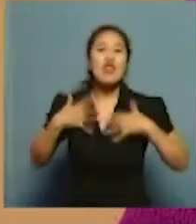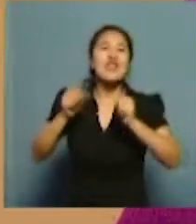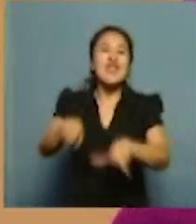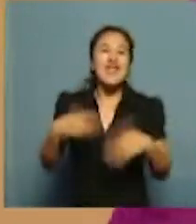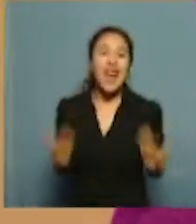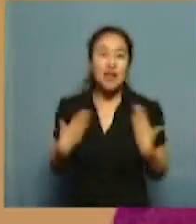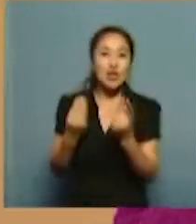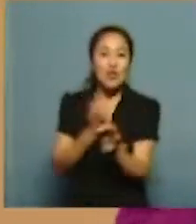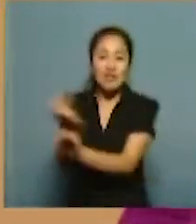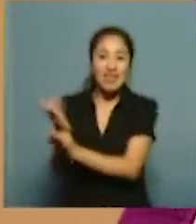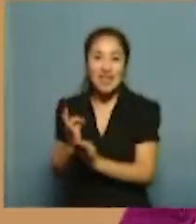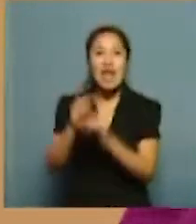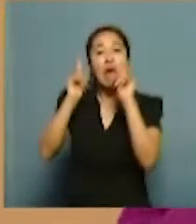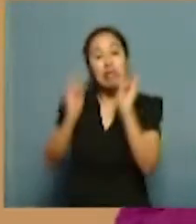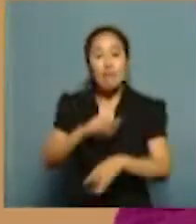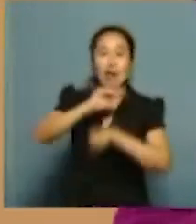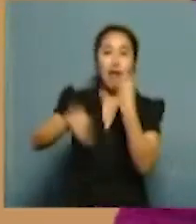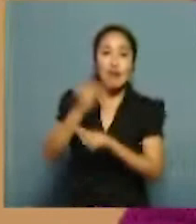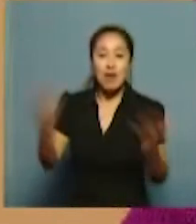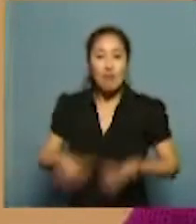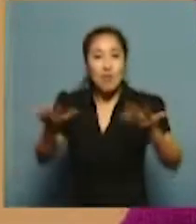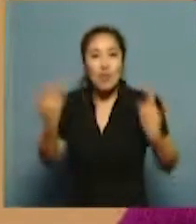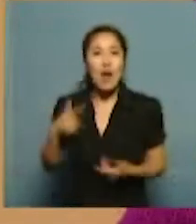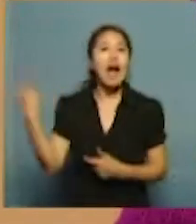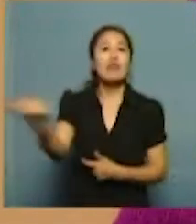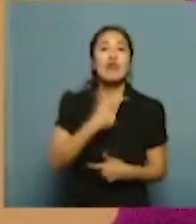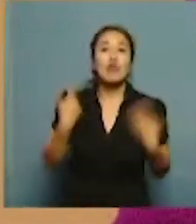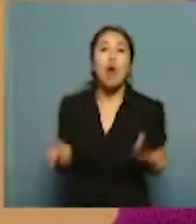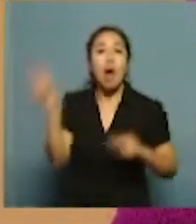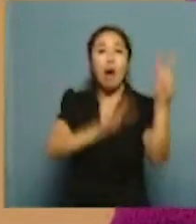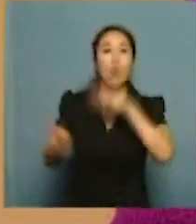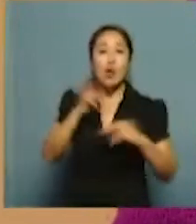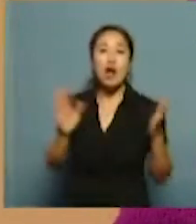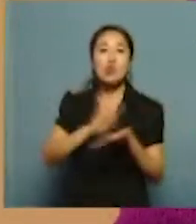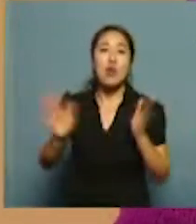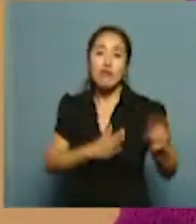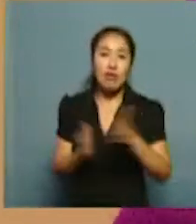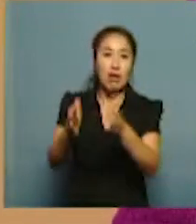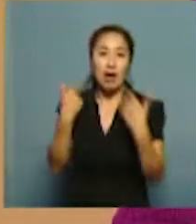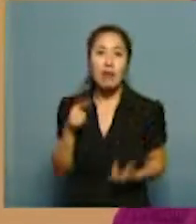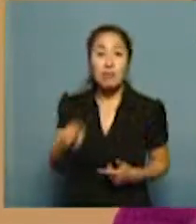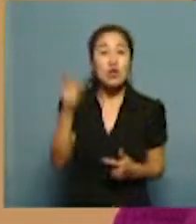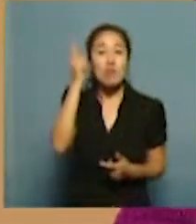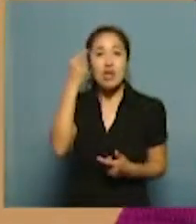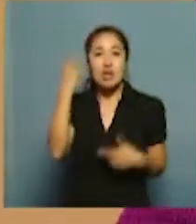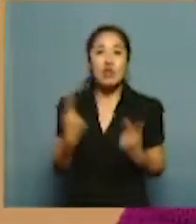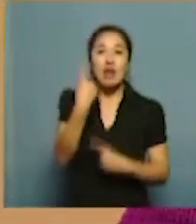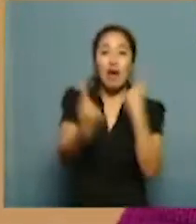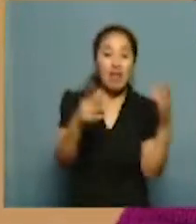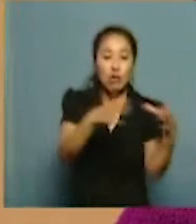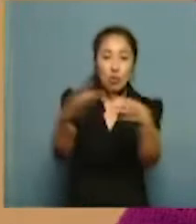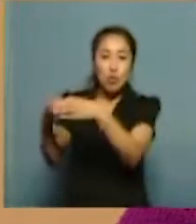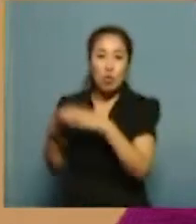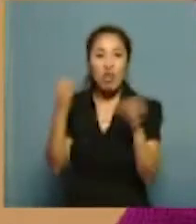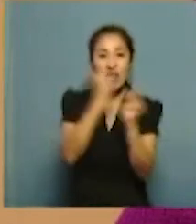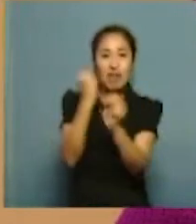sino que ha promovido a la familia nos ha promovido a nosotros a buscar nuevos caminos y creo que cada uno de los equipos de